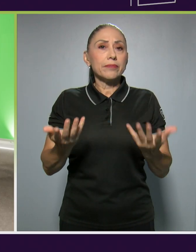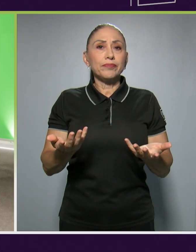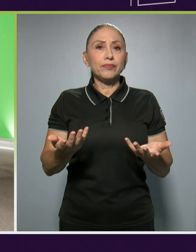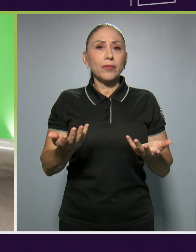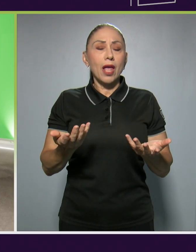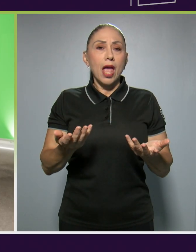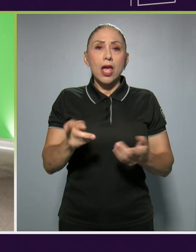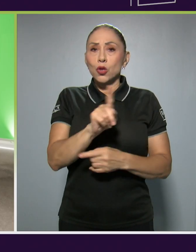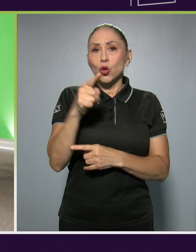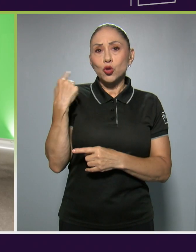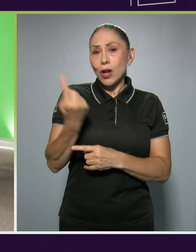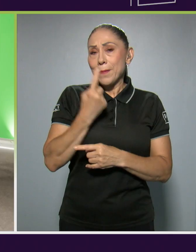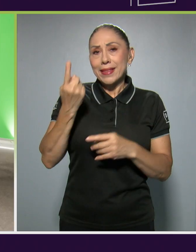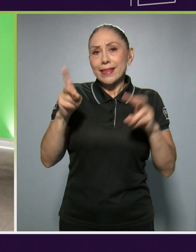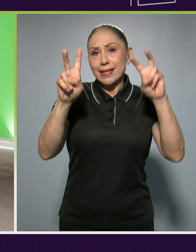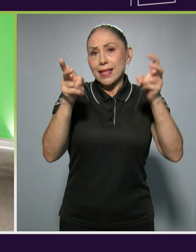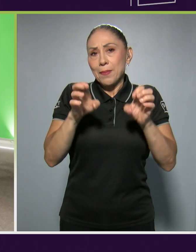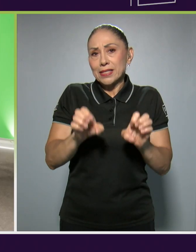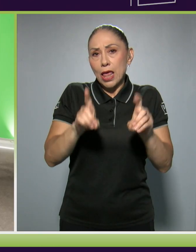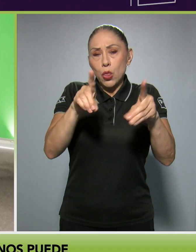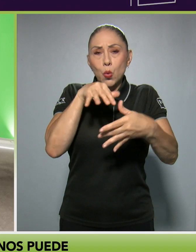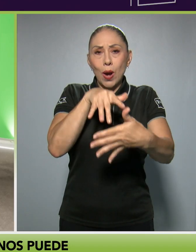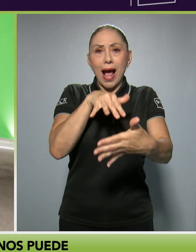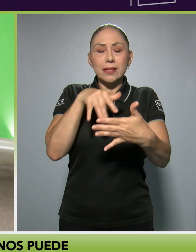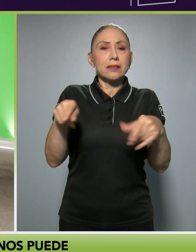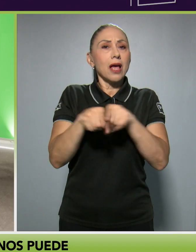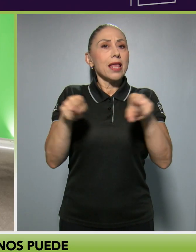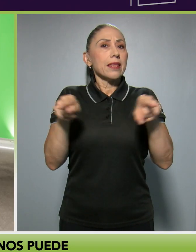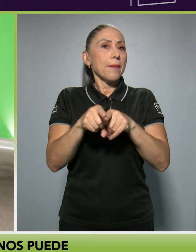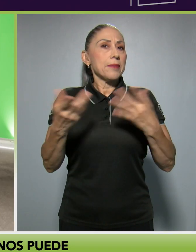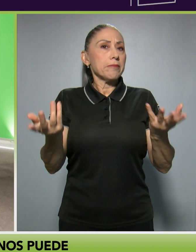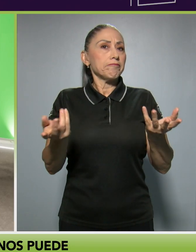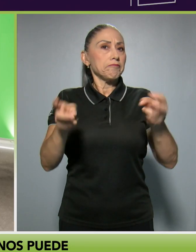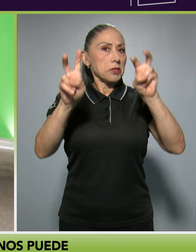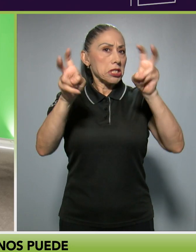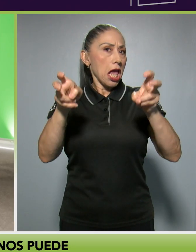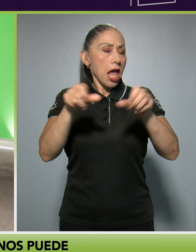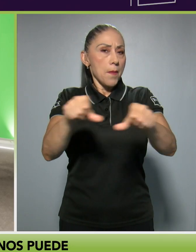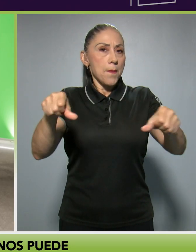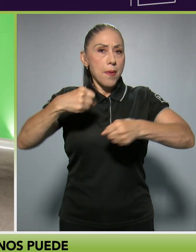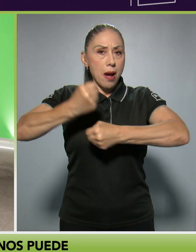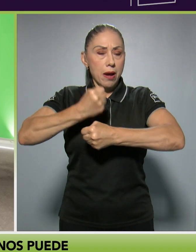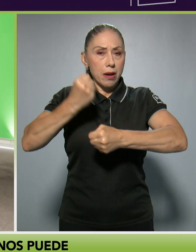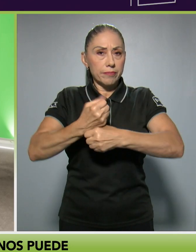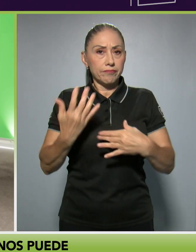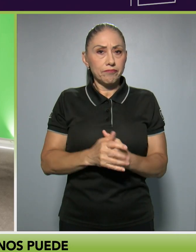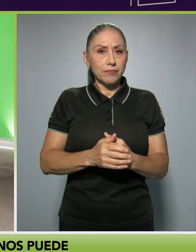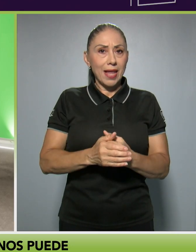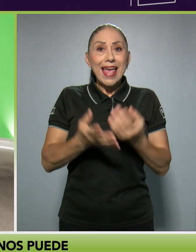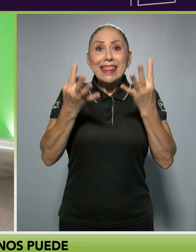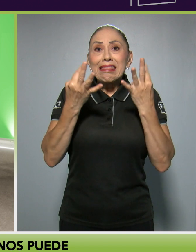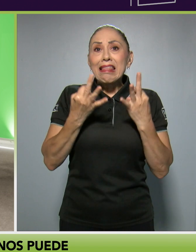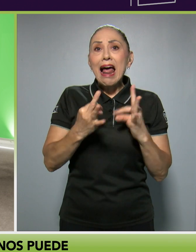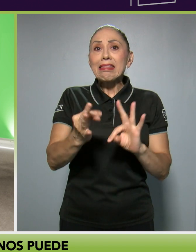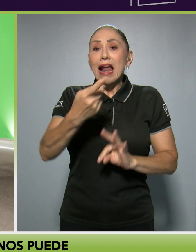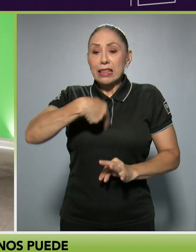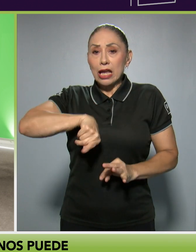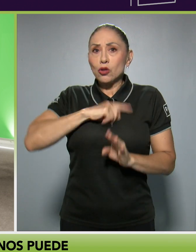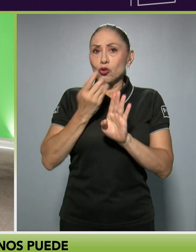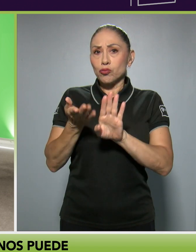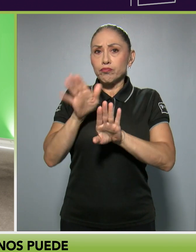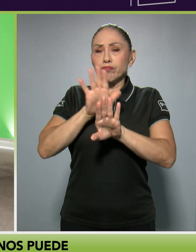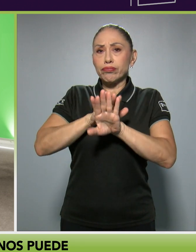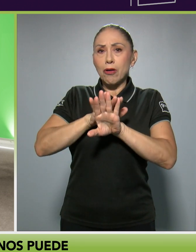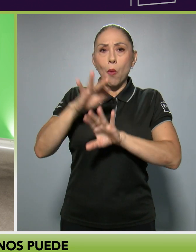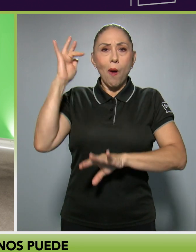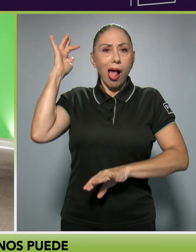no solo en temas de educación, sino también con respecto al trabajo. Intentar aparentar algo que no somos solamente nos